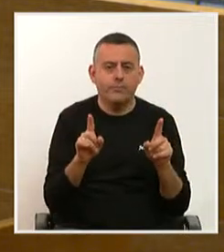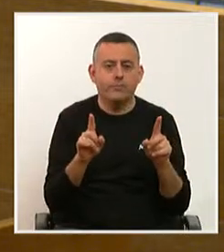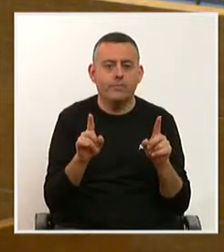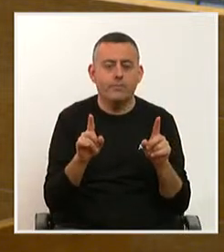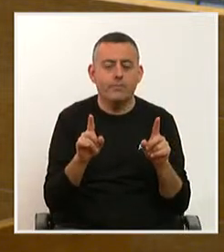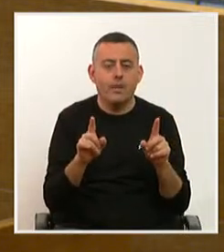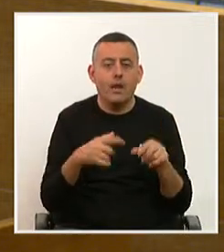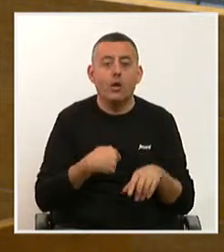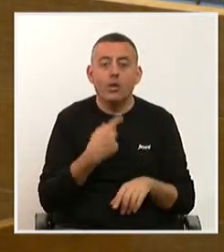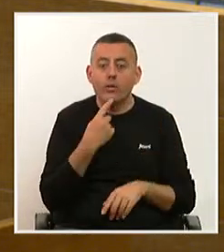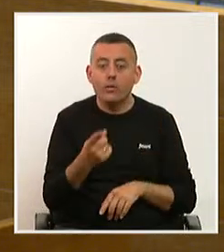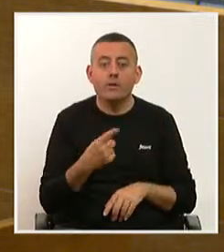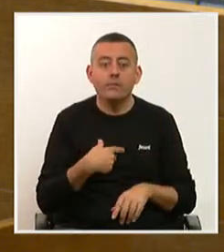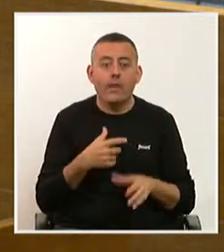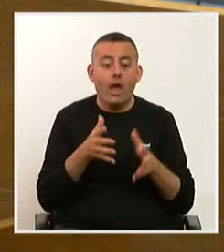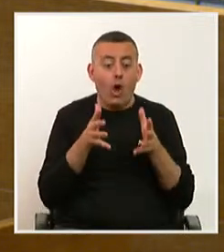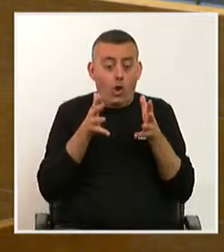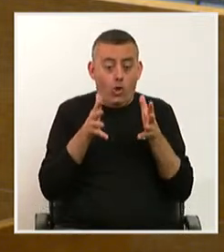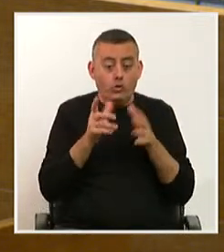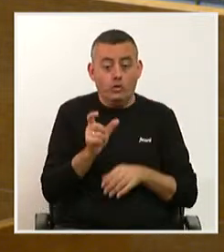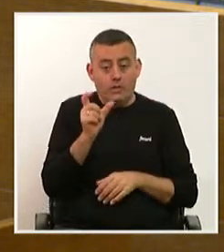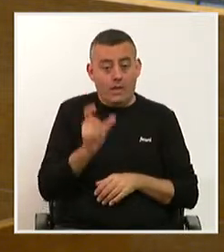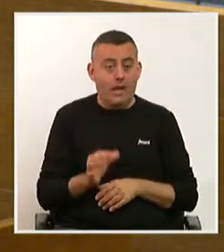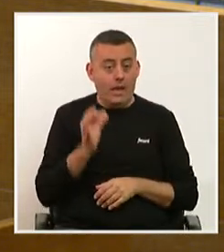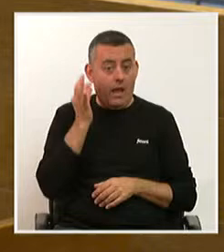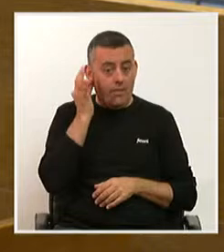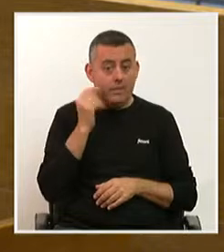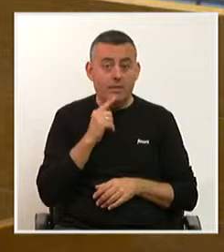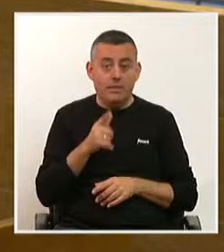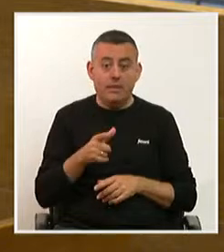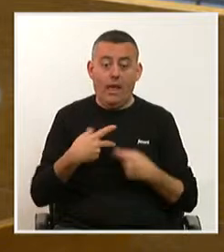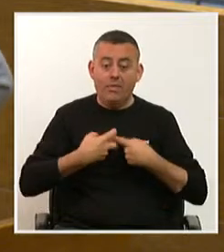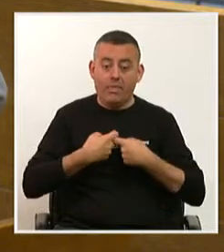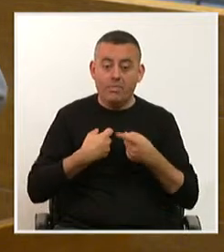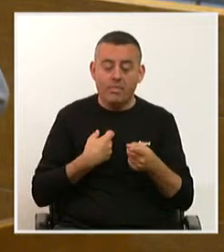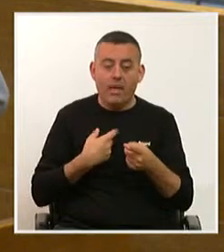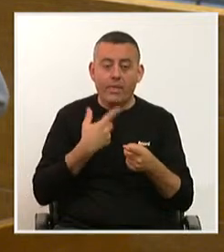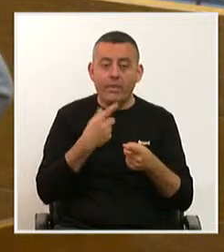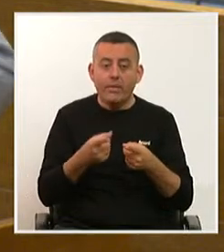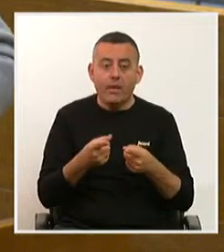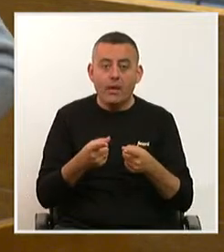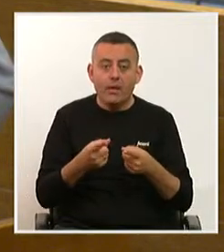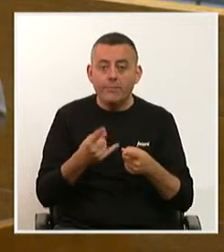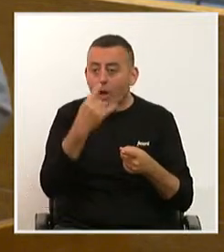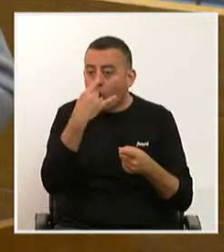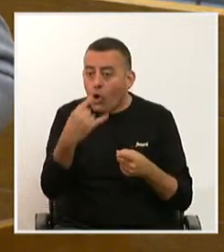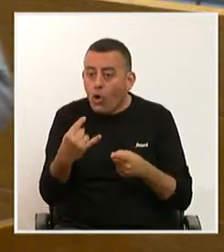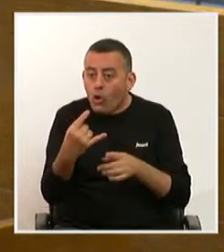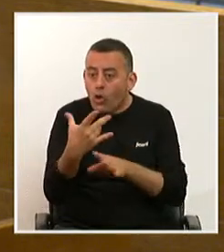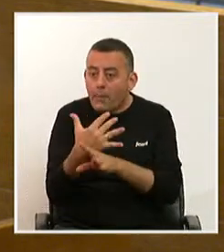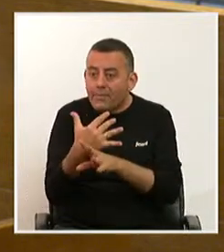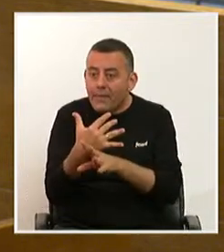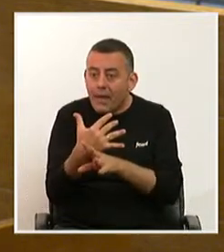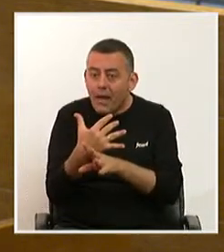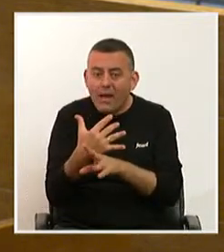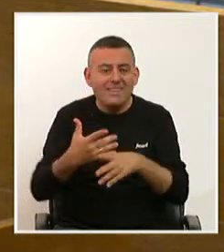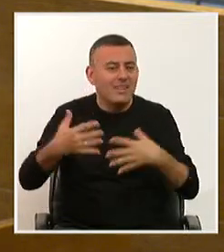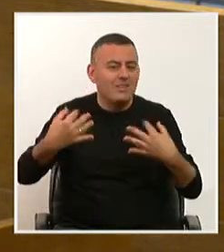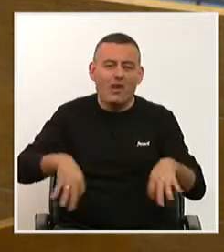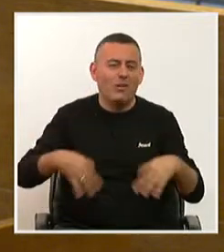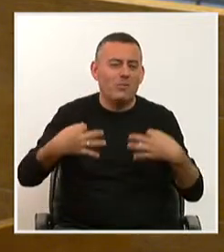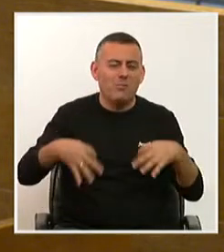consellera No normalizar la causa de la ludopatía y en esta frase igual que en la política de